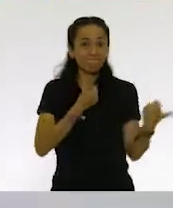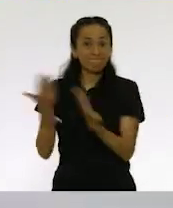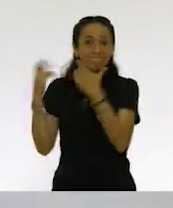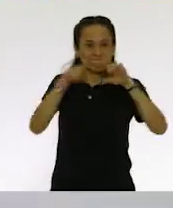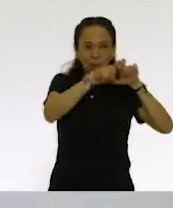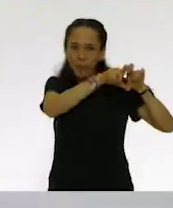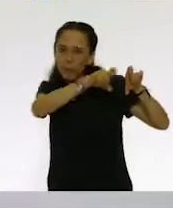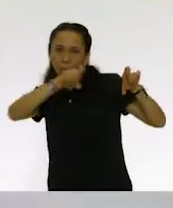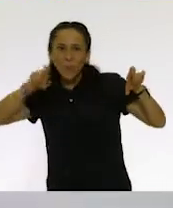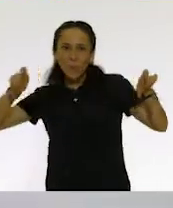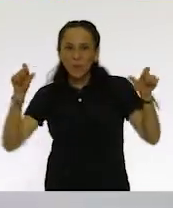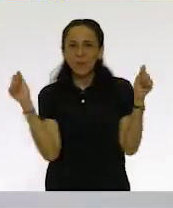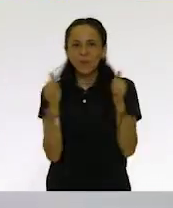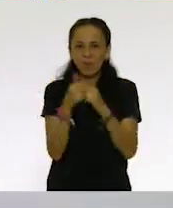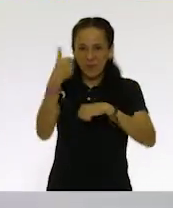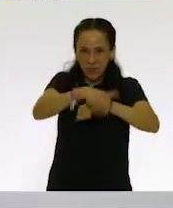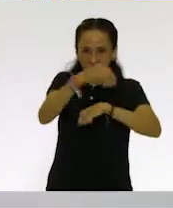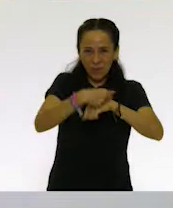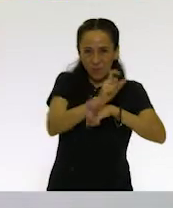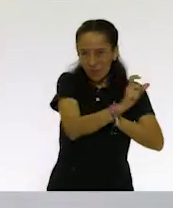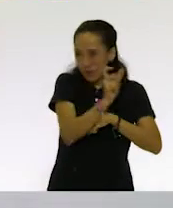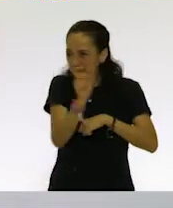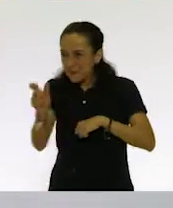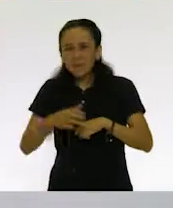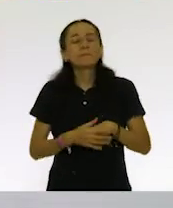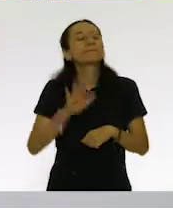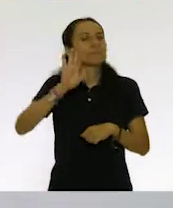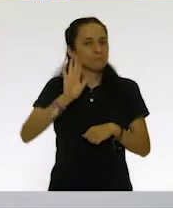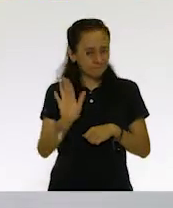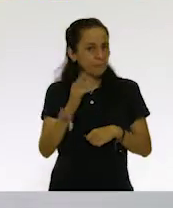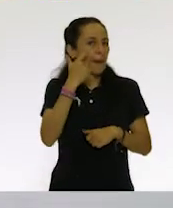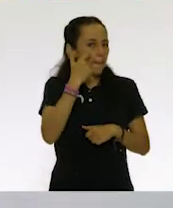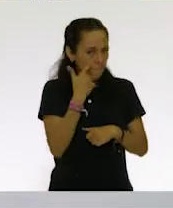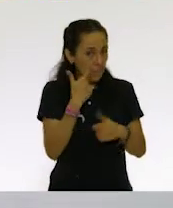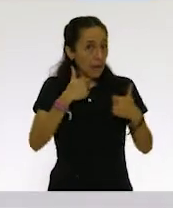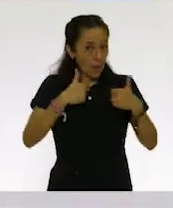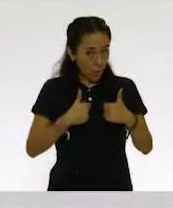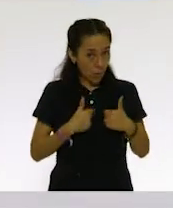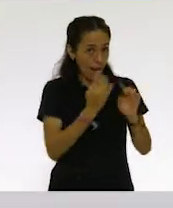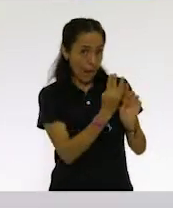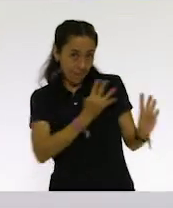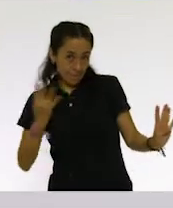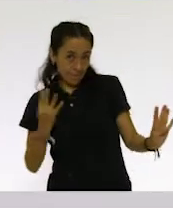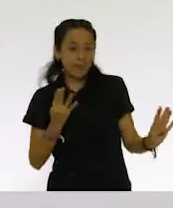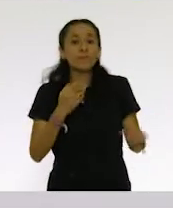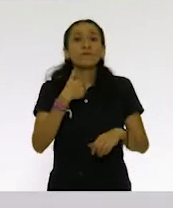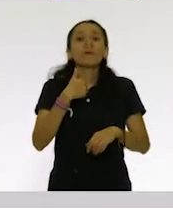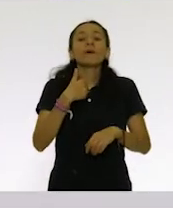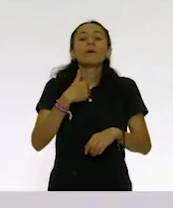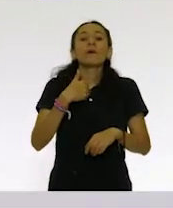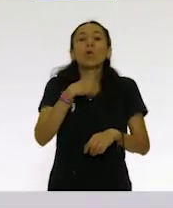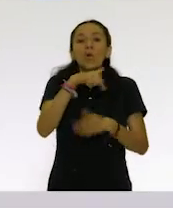A ver. Mira. Yo estaba en el 7º lugar de la fila.